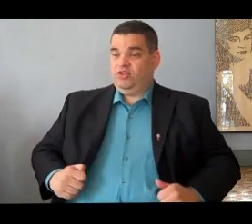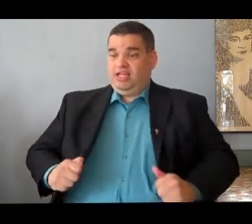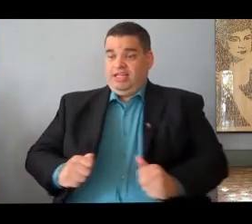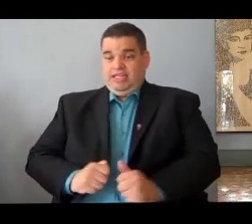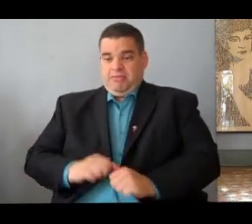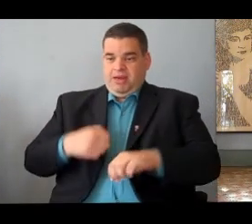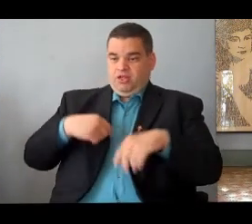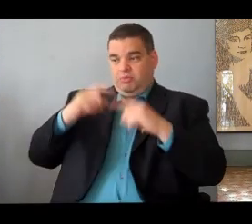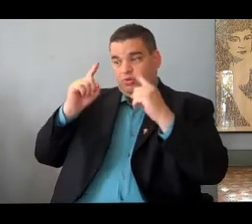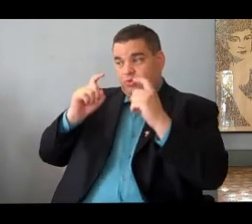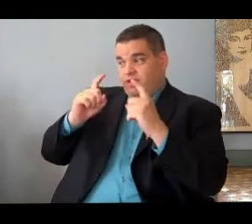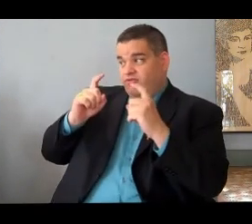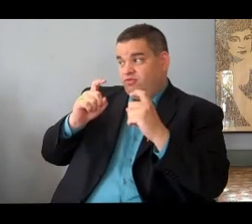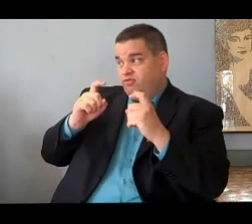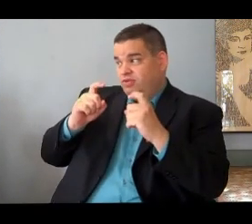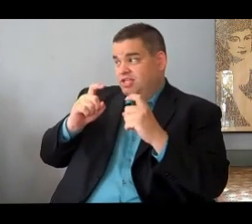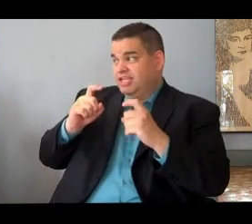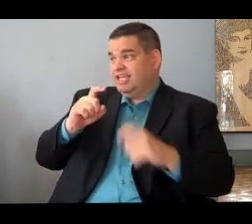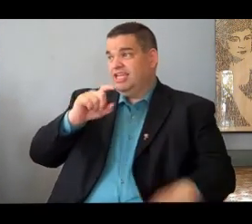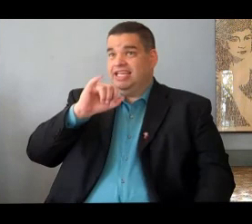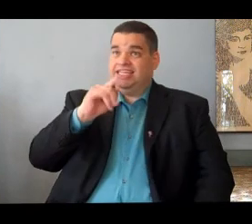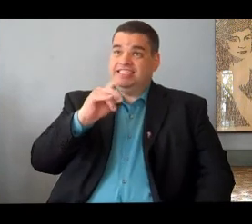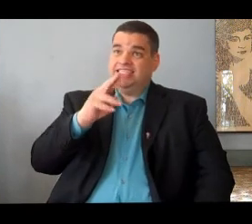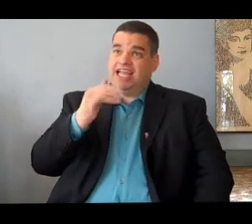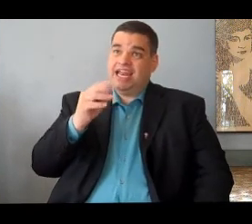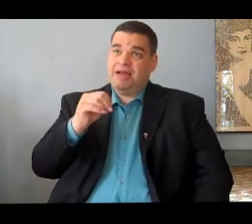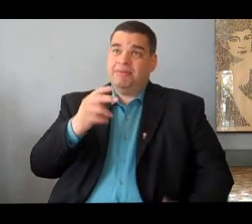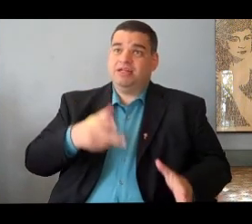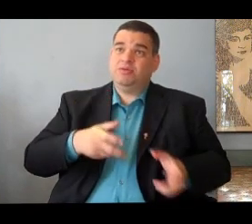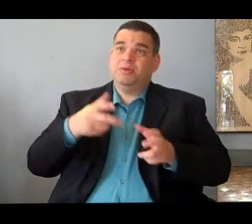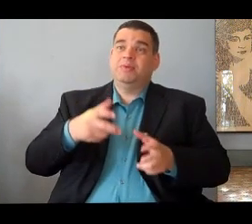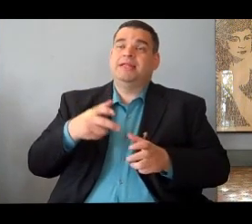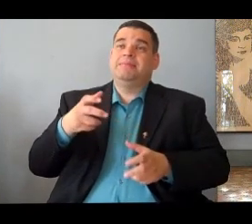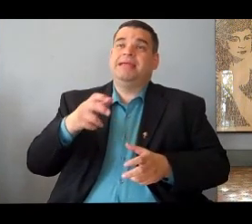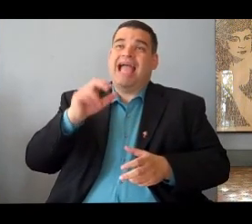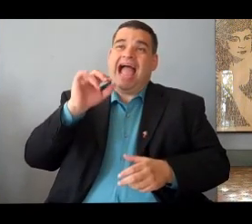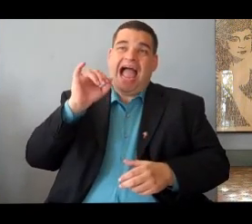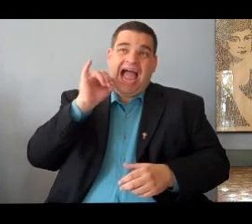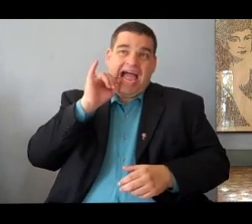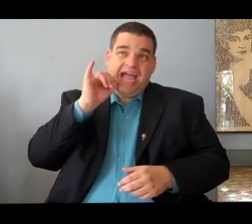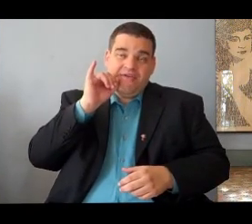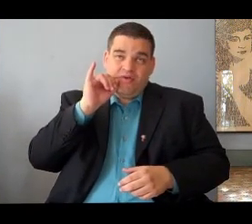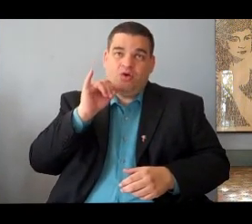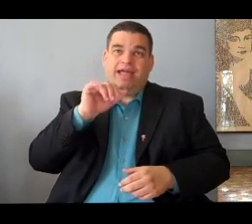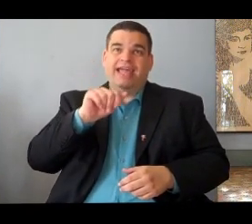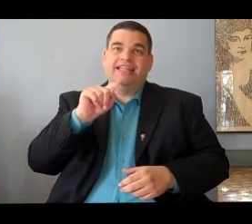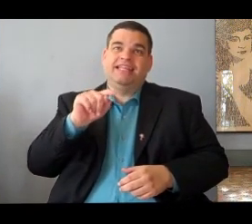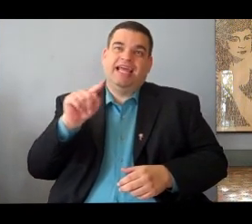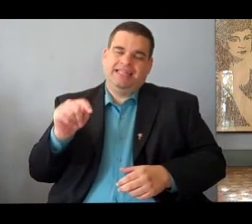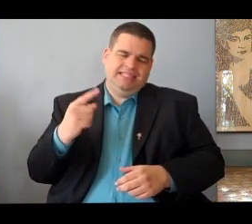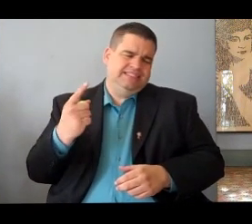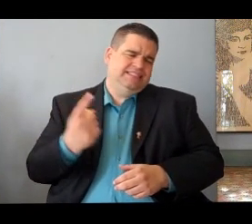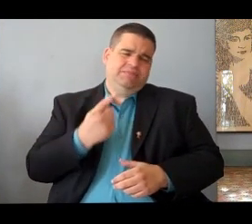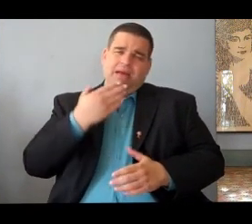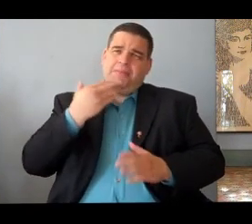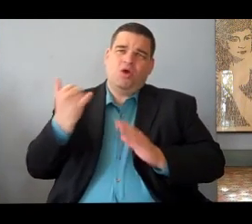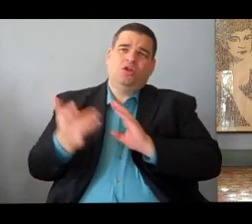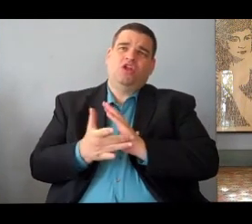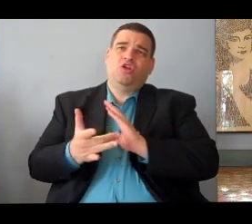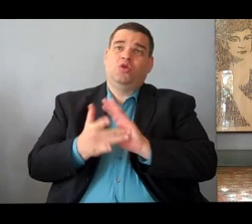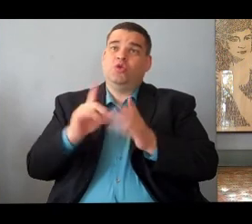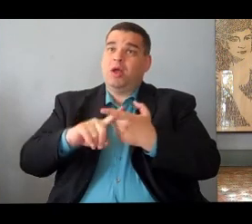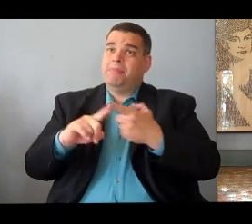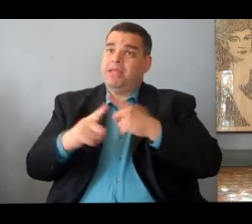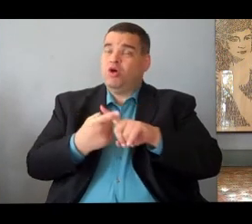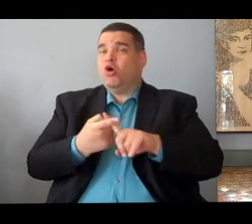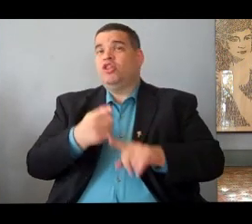ha votado. Ajá. Instagram. Gracias a mi iPhone de AT&T, que siempre nos tienen con la tecnología adelante. Gracias a nuestros amiguitos de AT&T,